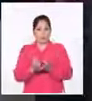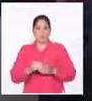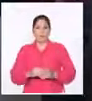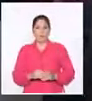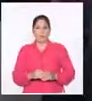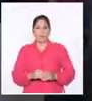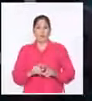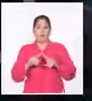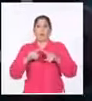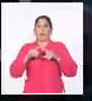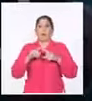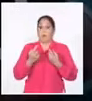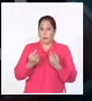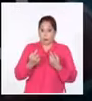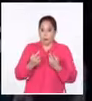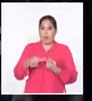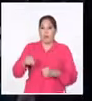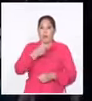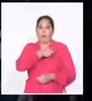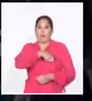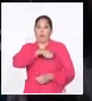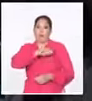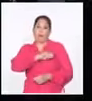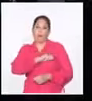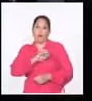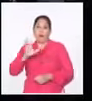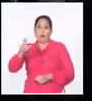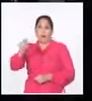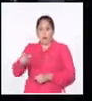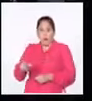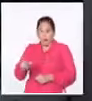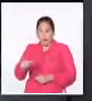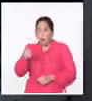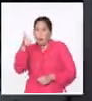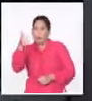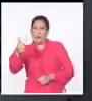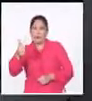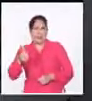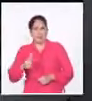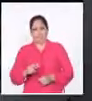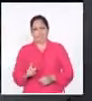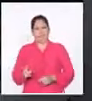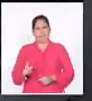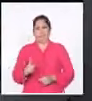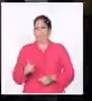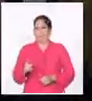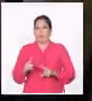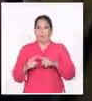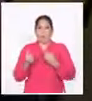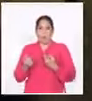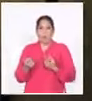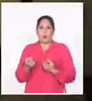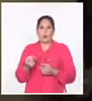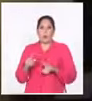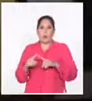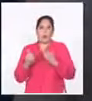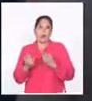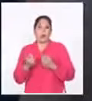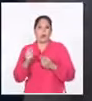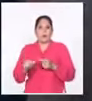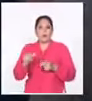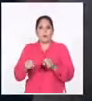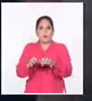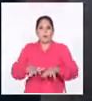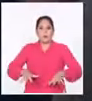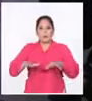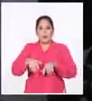Sin embargo, en el imaginario popular, la bancarización no ha cargado con buenas vibras, sobre todo como consecuencia de las condiciones en que